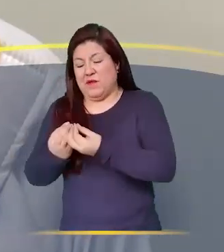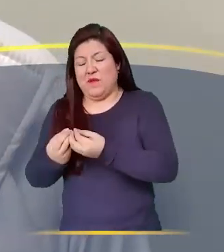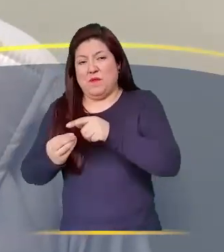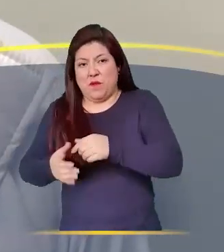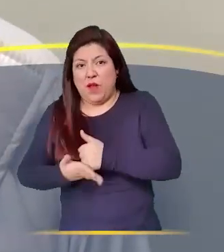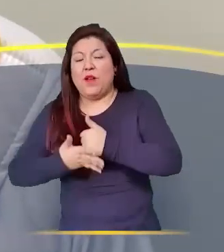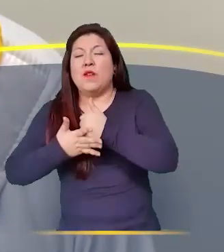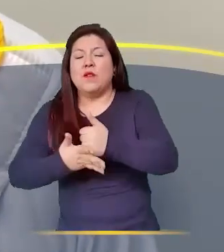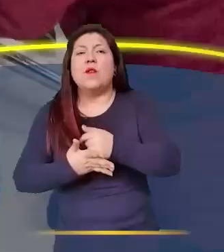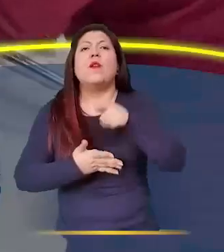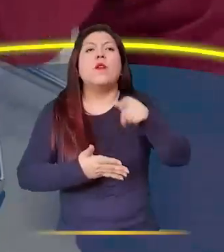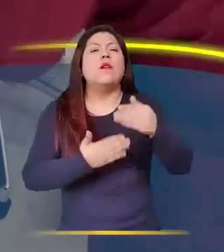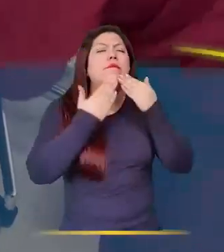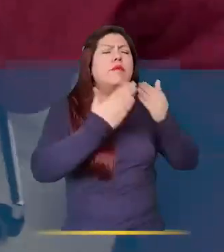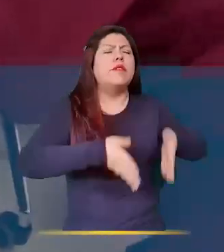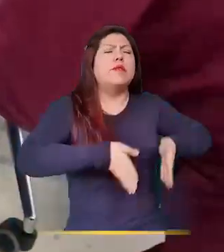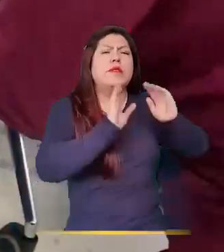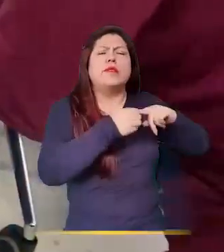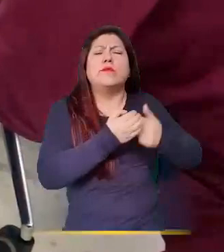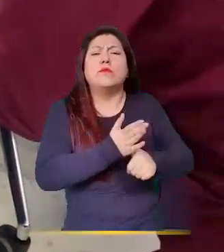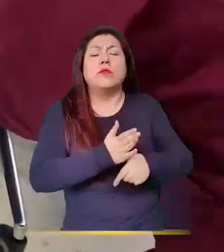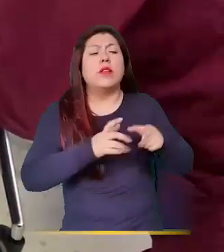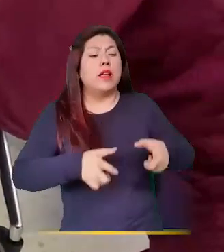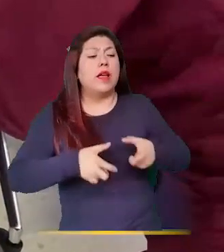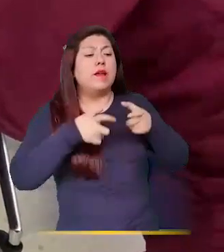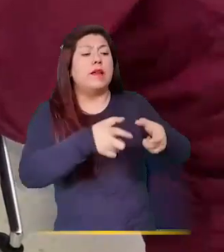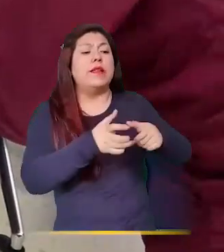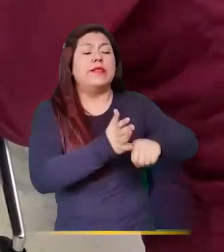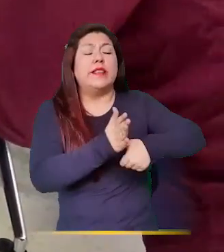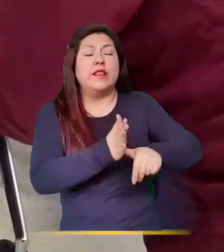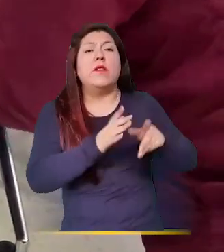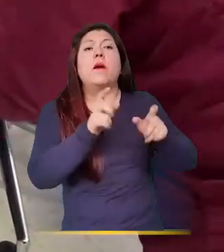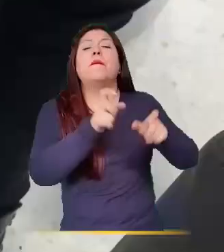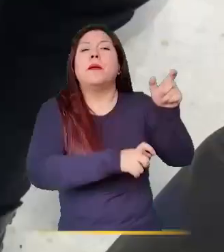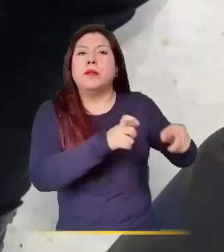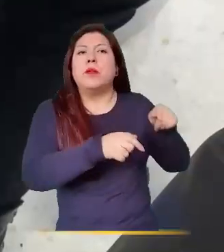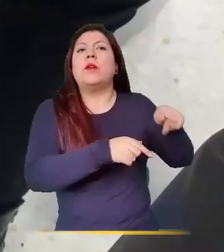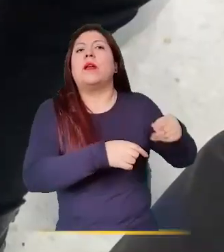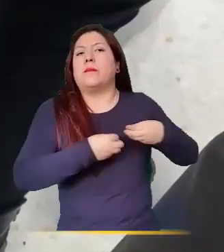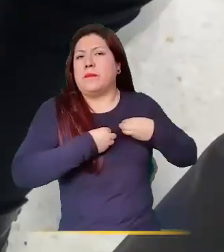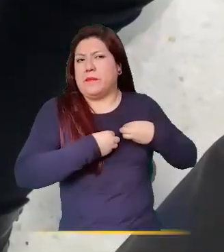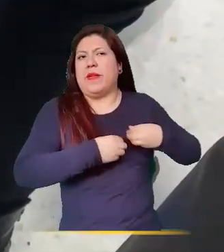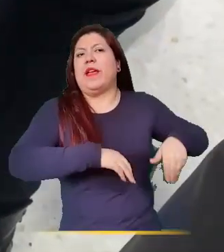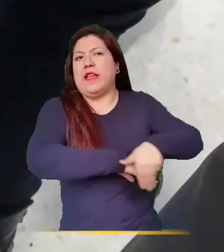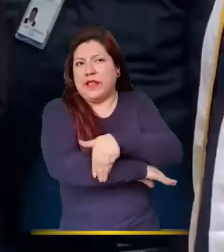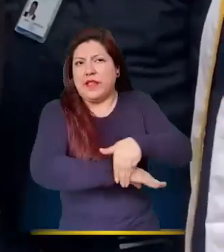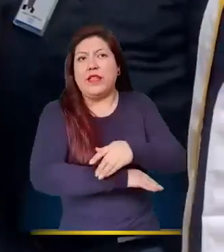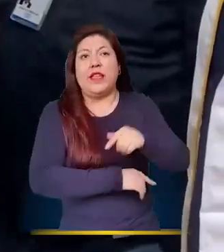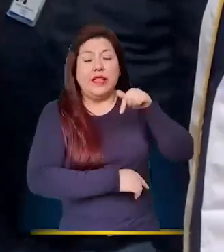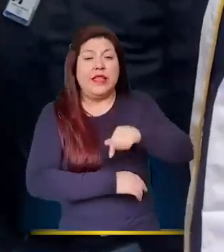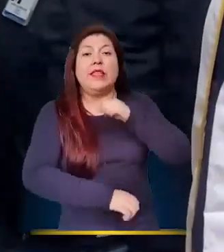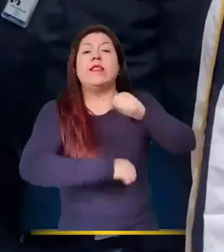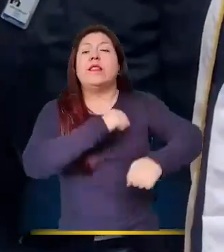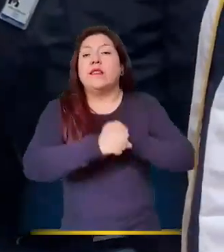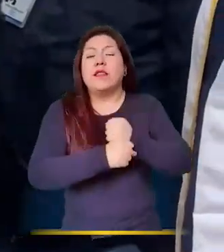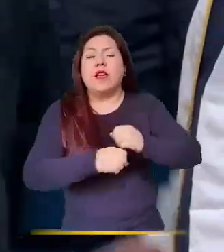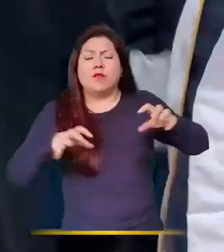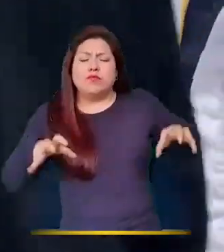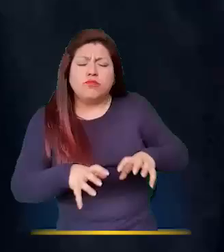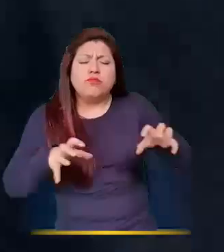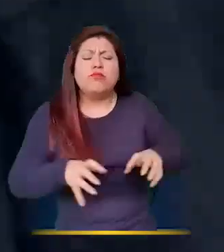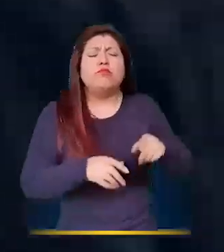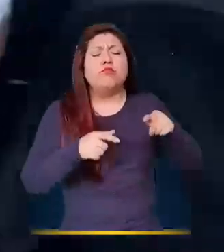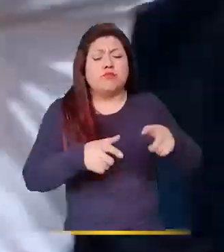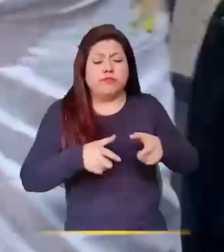a la Registraduría Distrital por la alianza que ha tenido con nosotros para poder cedular personas en exhabitabilidad de calle. Un proceso que nos ha venido